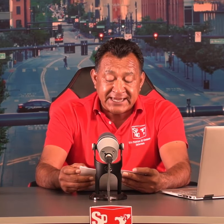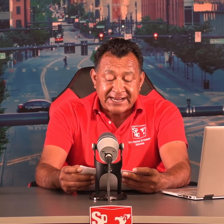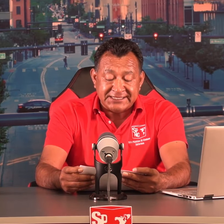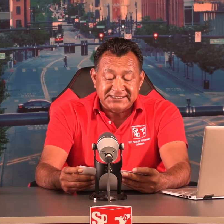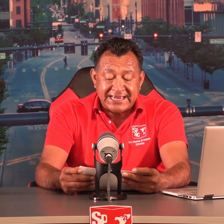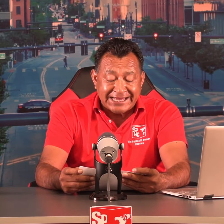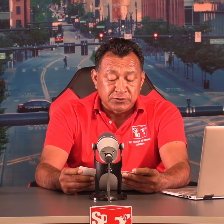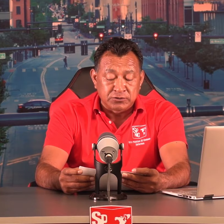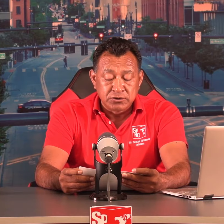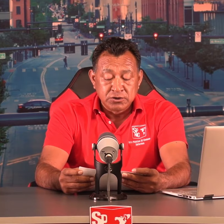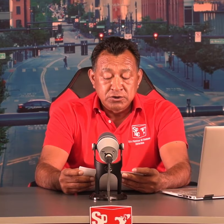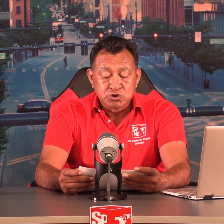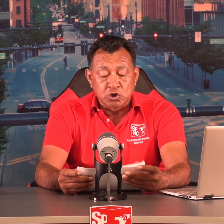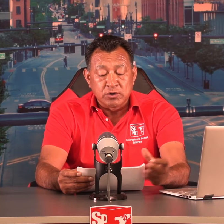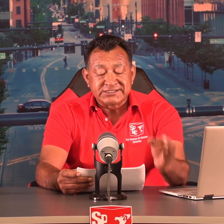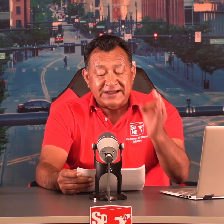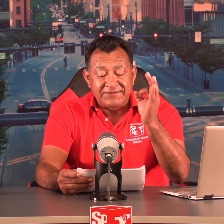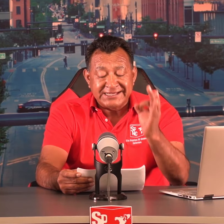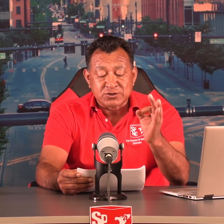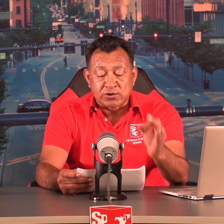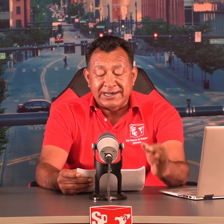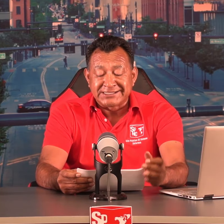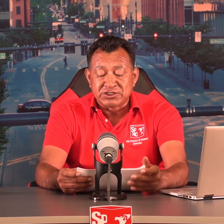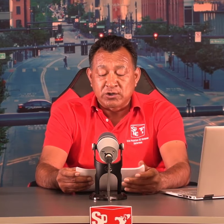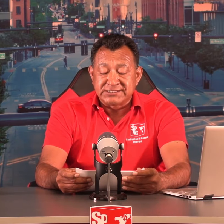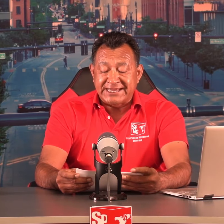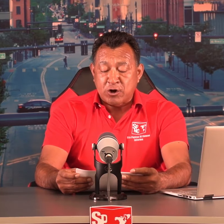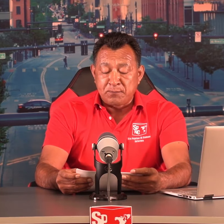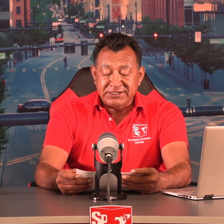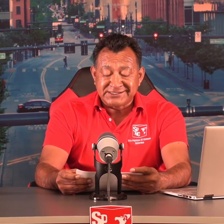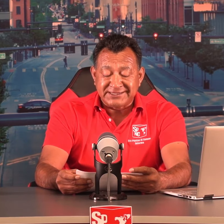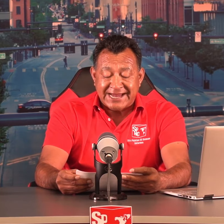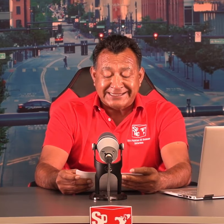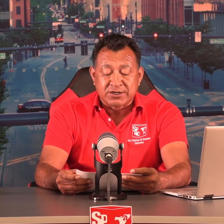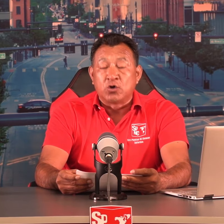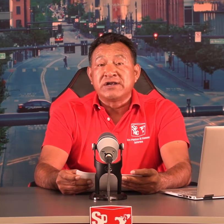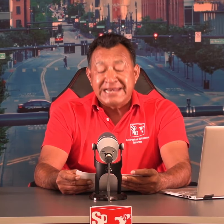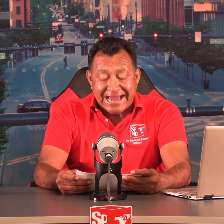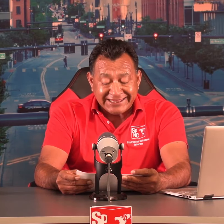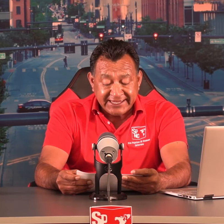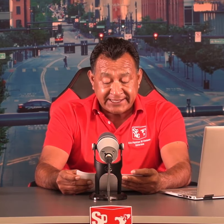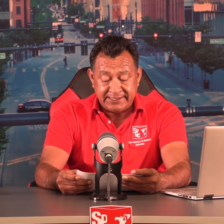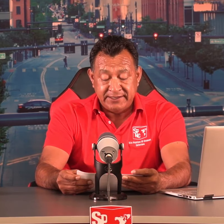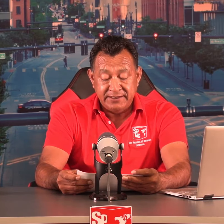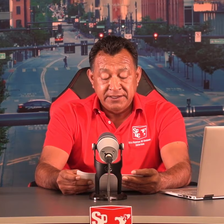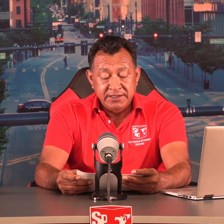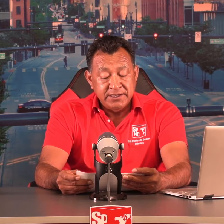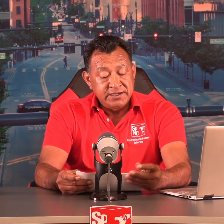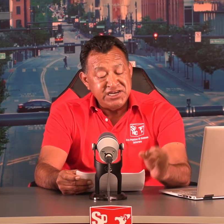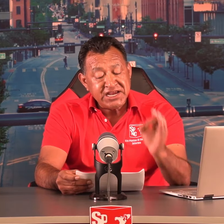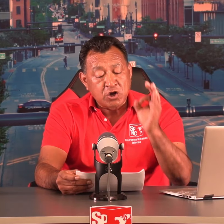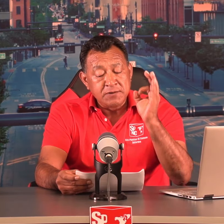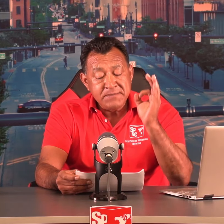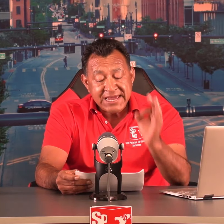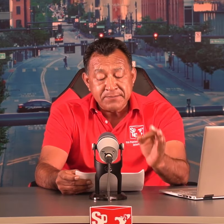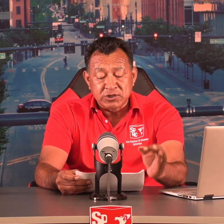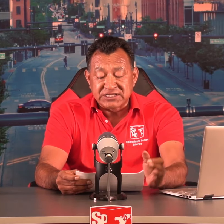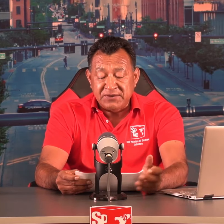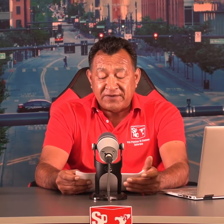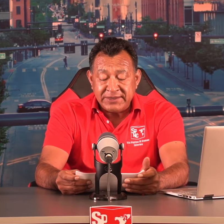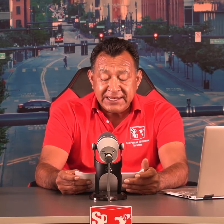que sea castigado yo no establezco relaciones de complicidad con nadie ni con